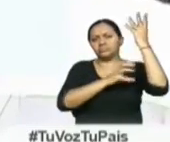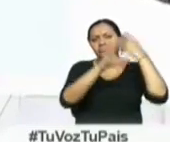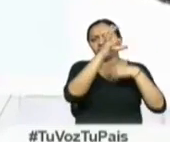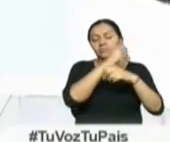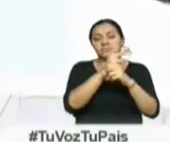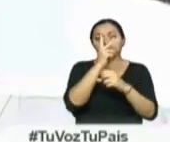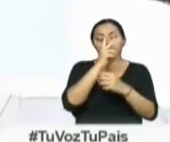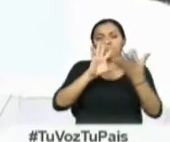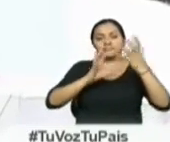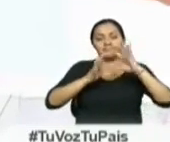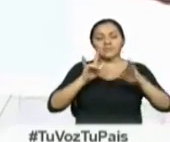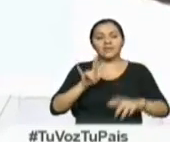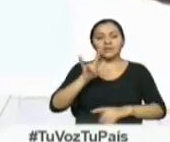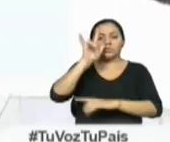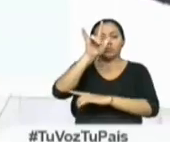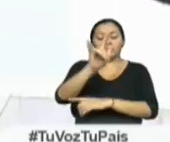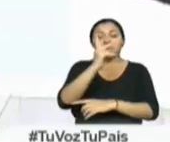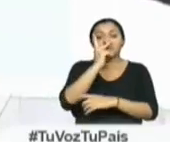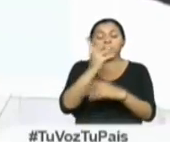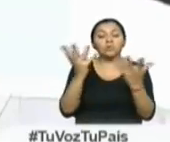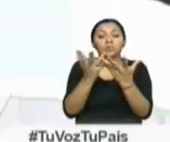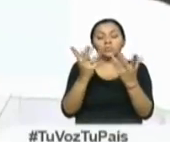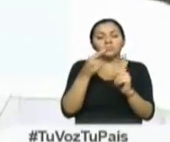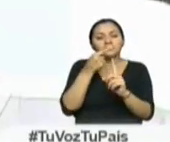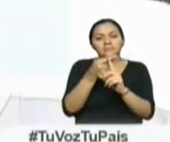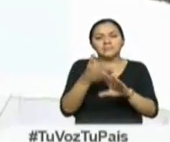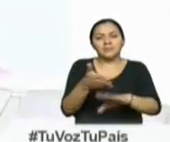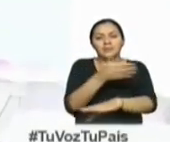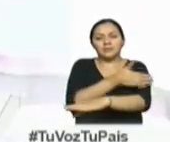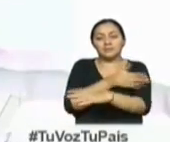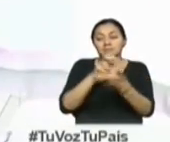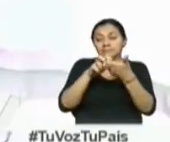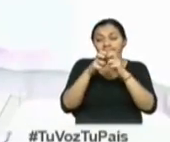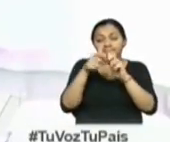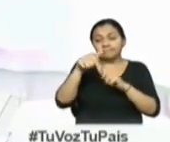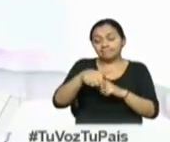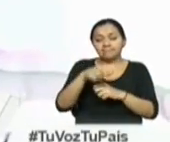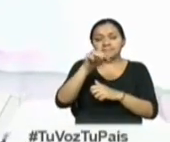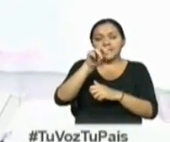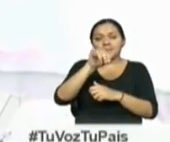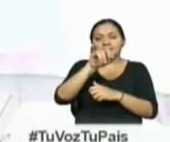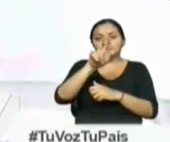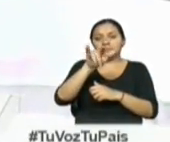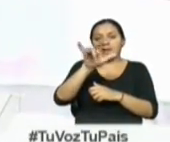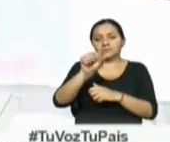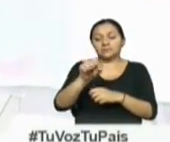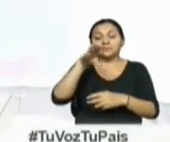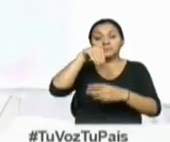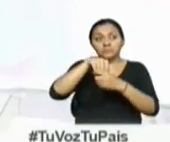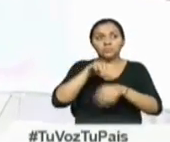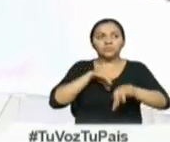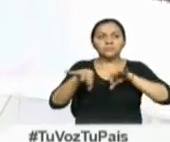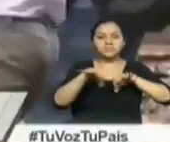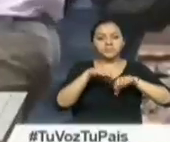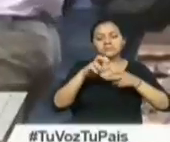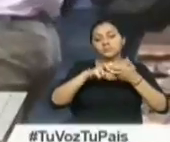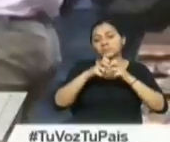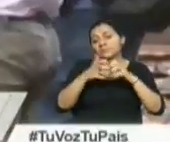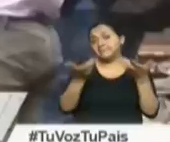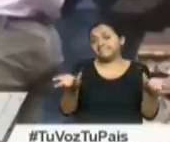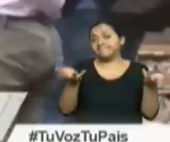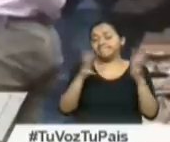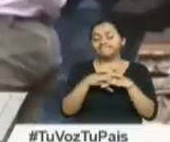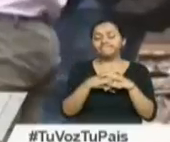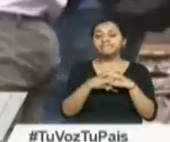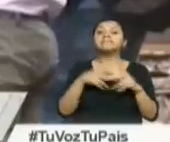meteorológica del aeropuerto La Nubia, la lluvia de la noche anterior es la más grande en la historia de Manizales. Y eso es lo que nos demuestra o lo que nos explica qué fue lo que ocurrió.